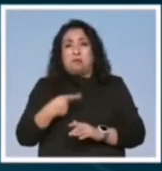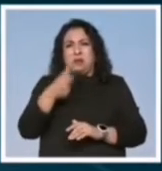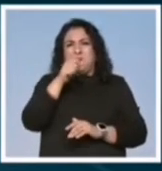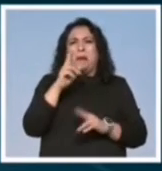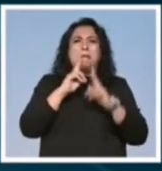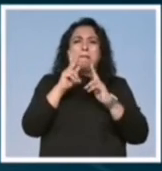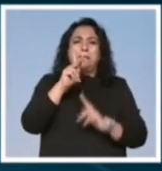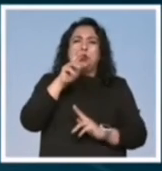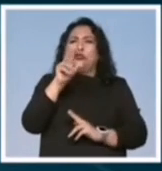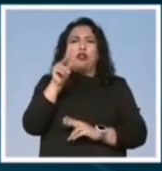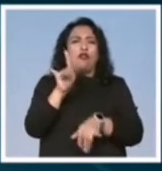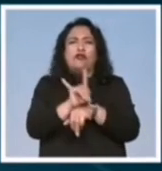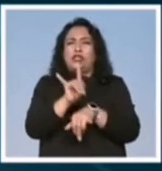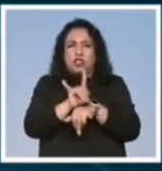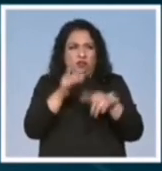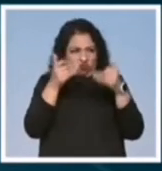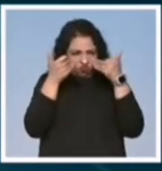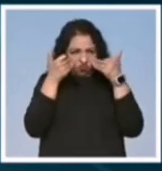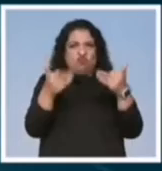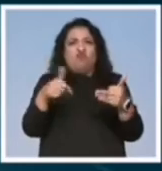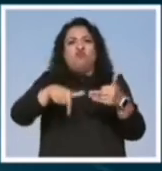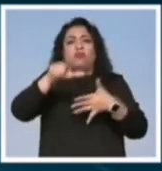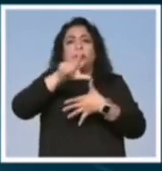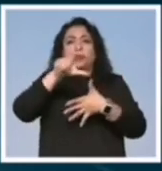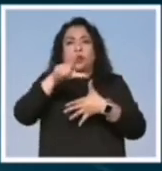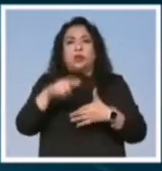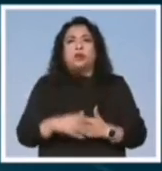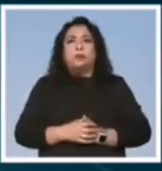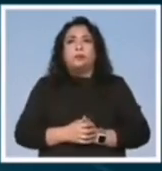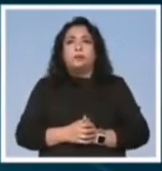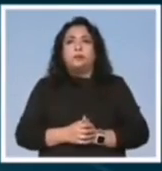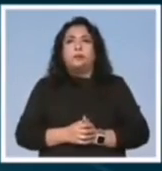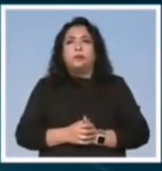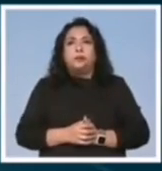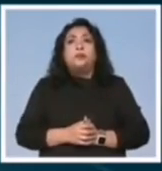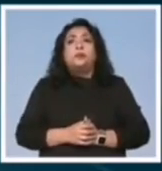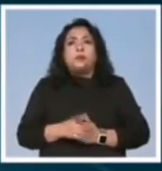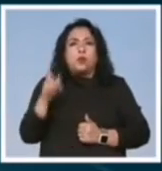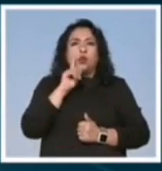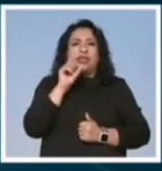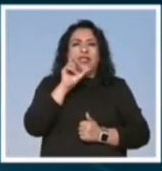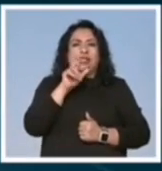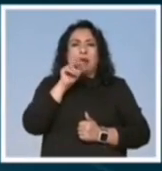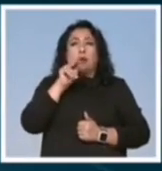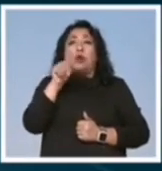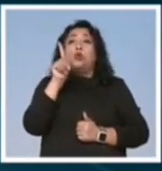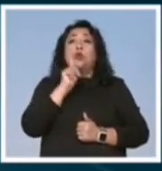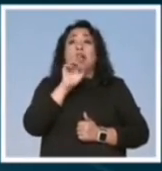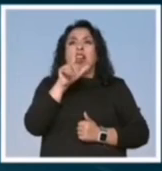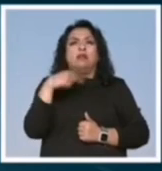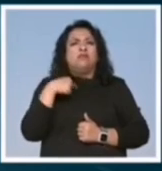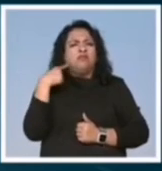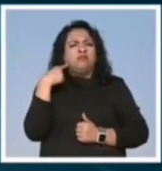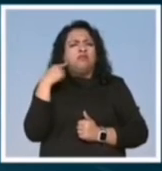no ficcional y testimonial en América Latina. Para Sara Pott, Elena tiene un oído